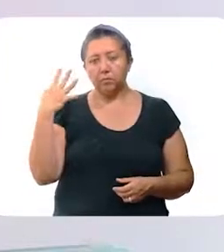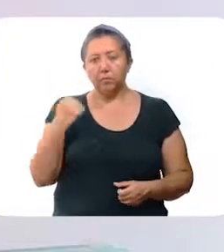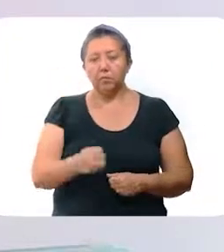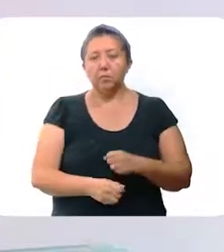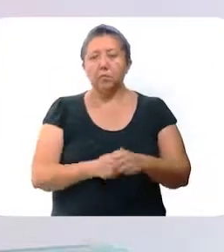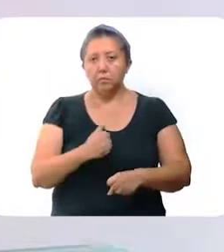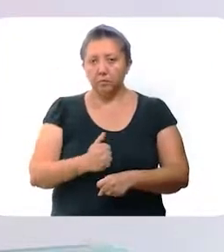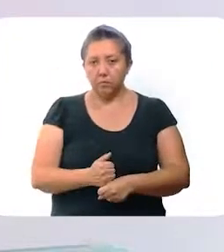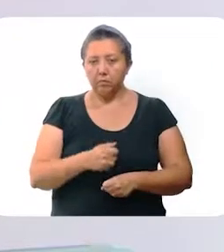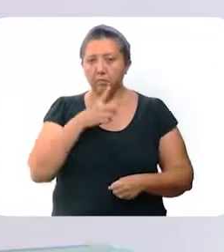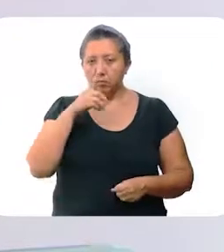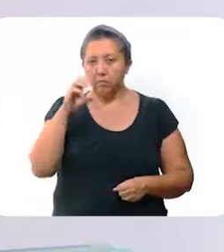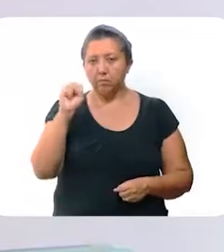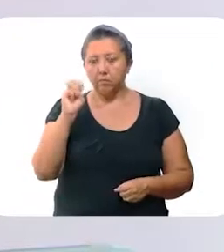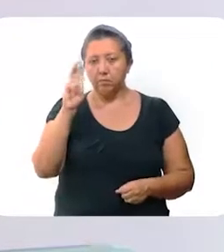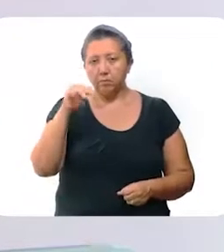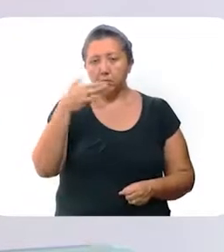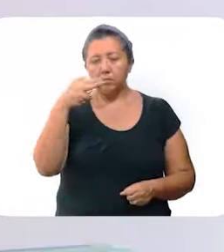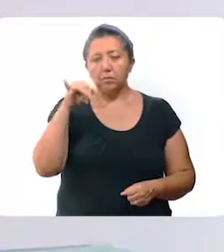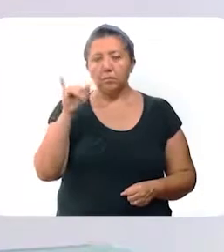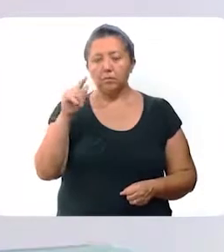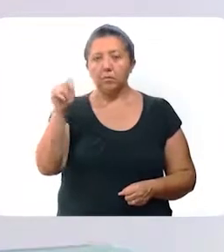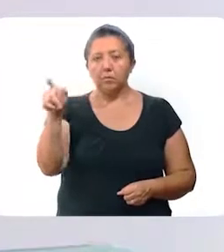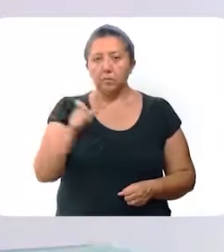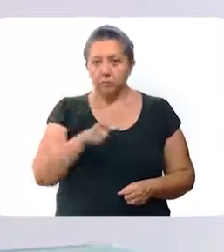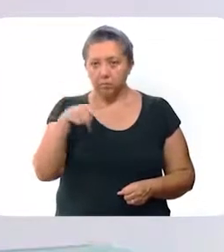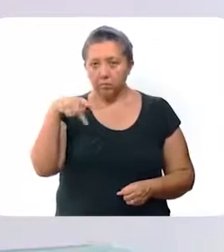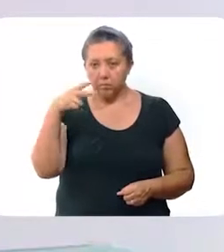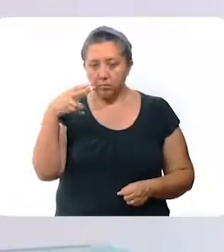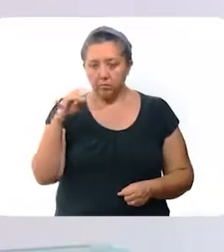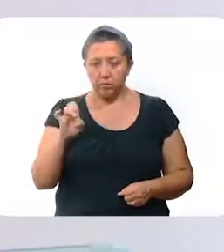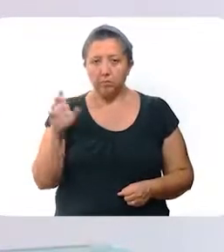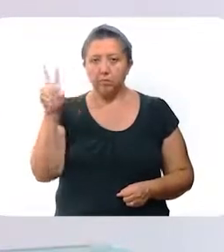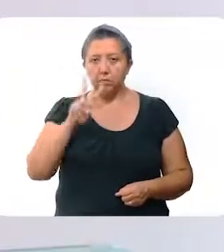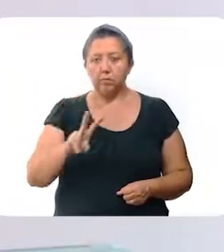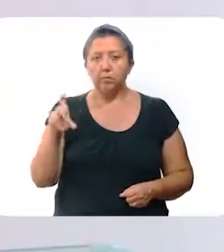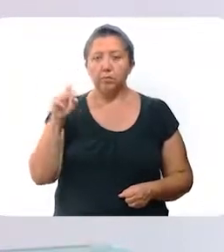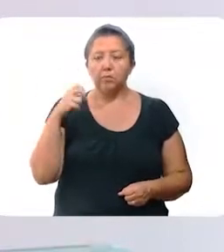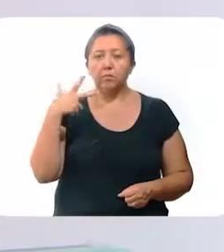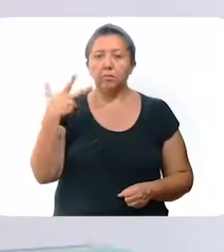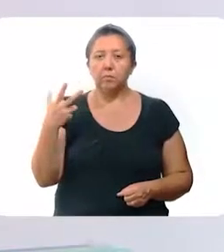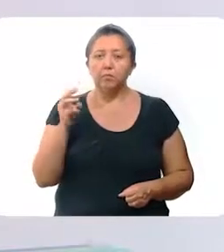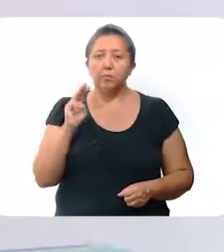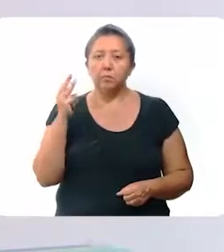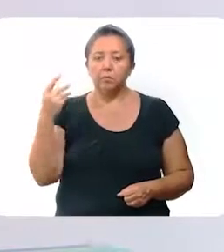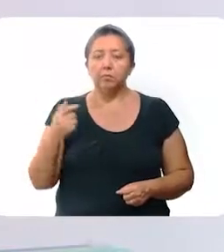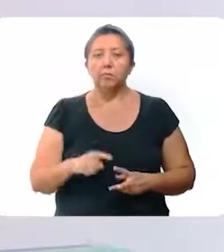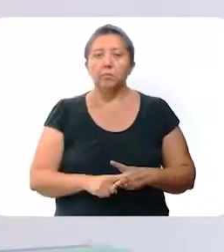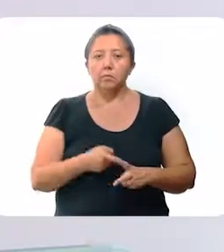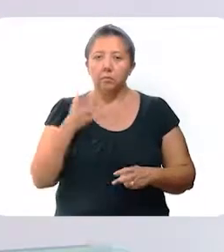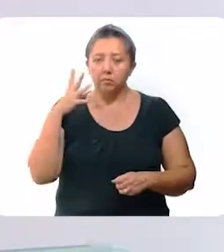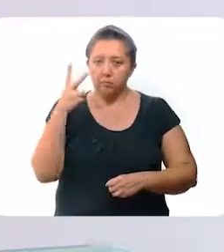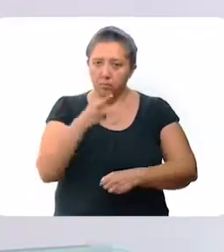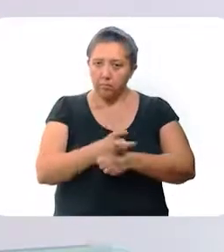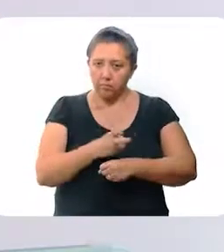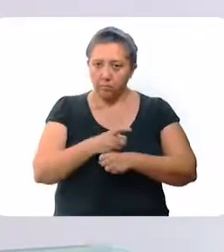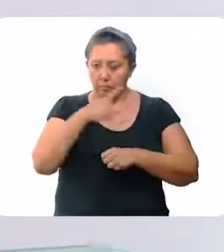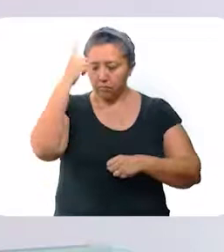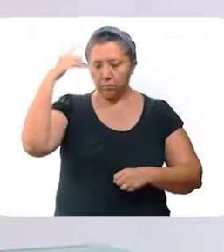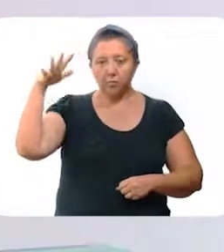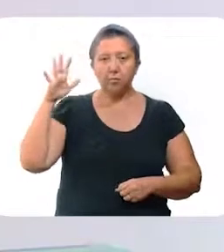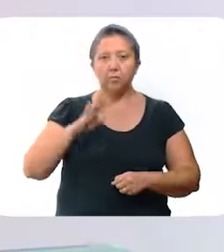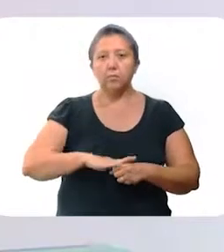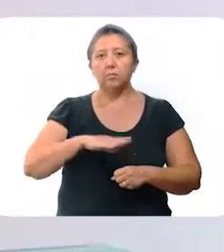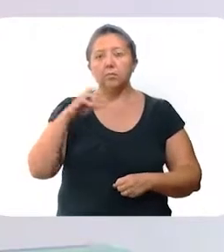59 años de edad en Samajil, Tixpehual y Timucuy. El viernes 28 de mayo iniciará la aplicación de segunda dosis para